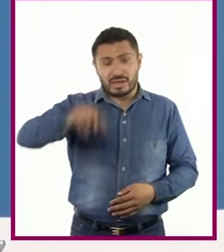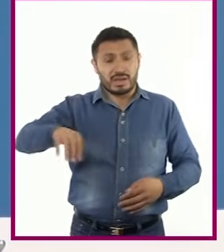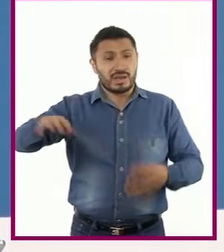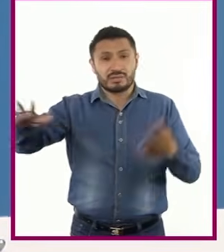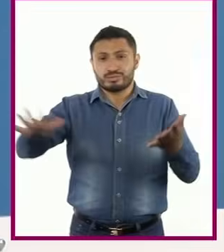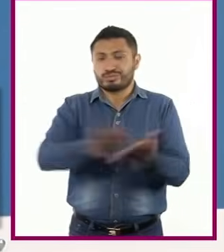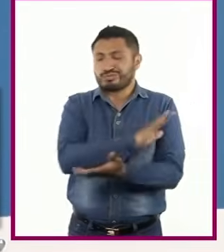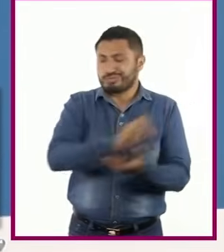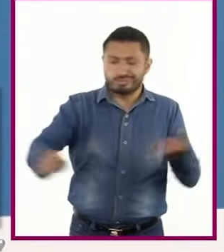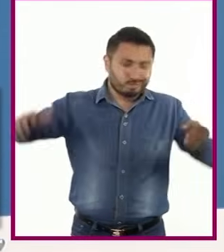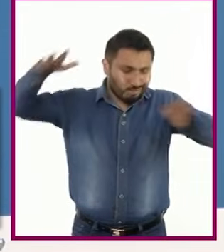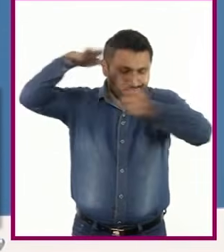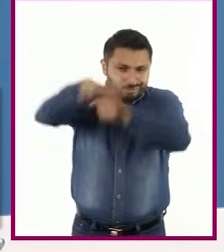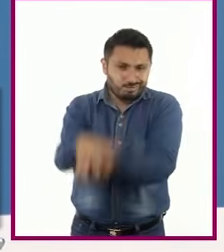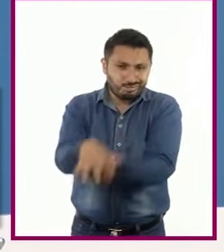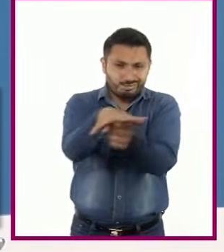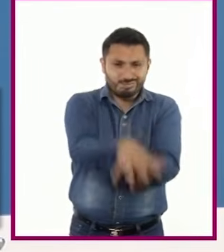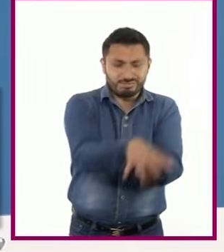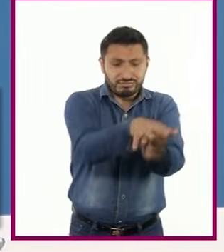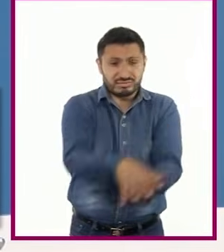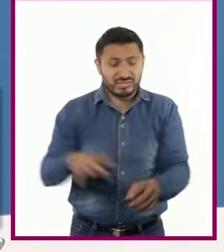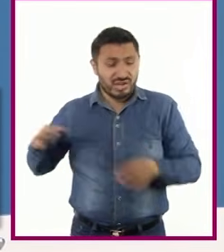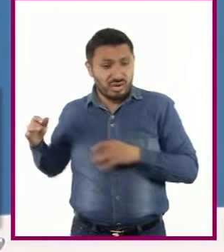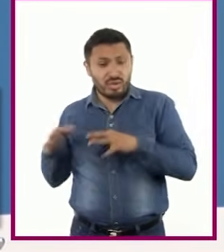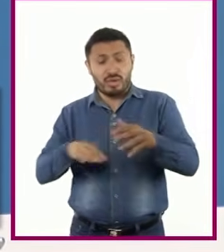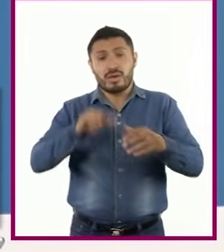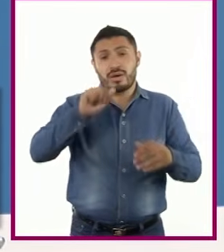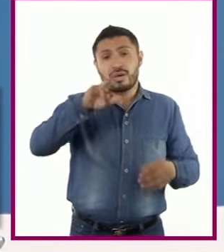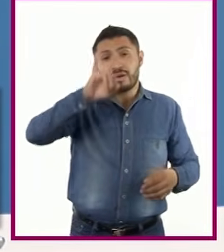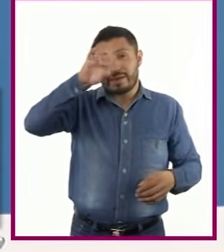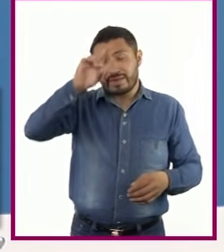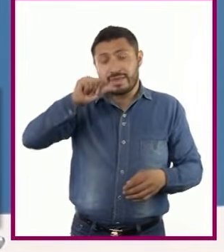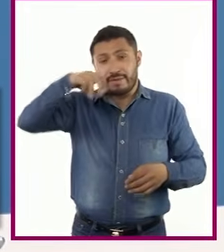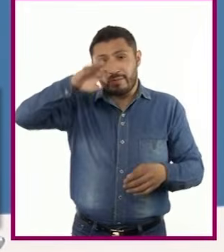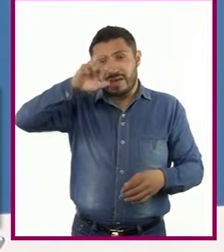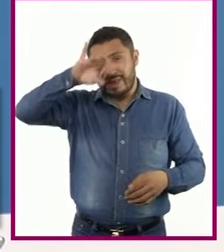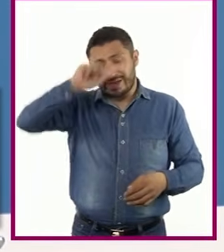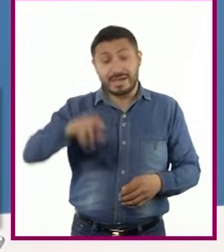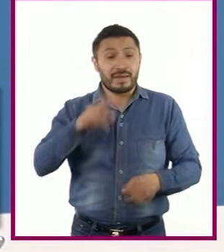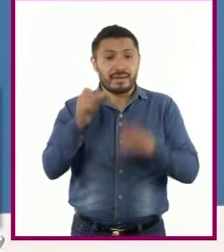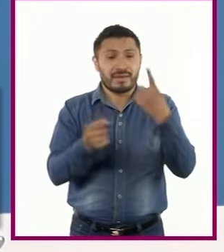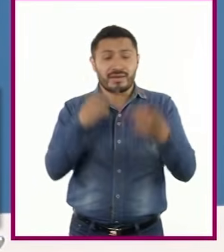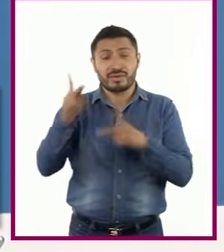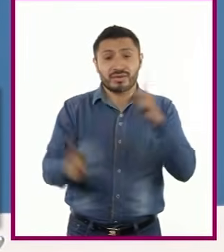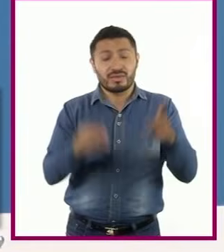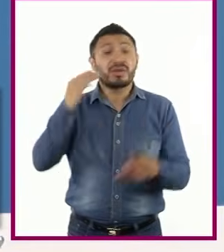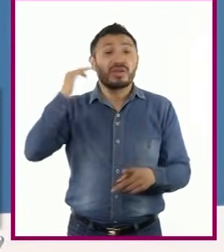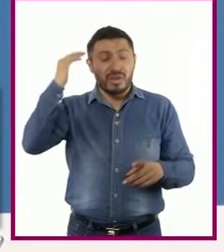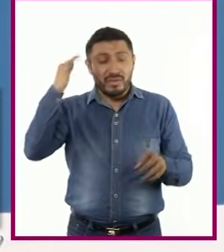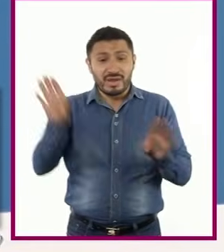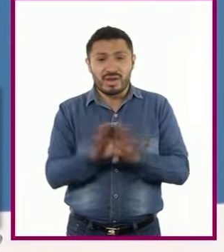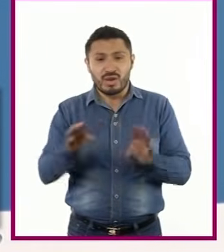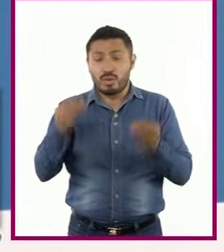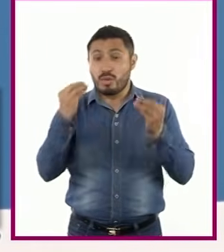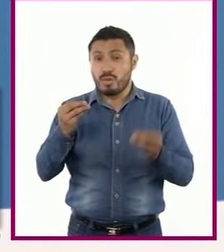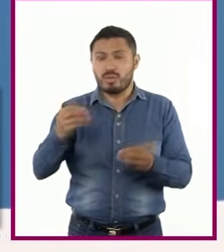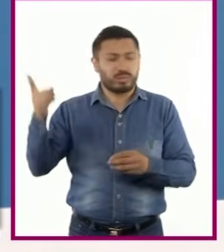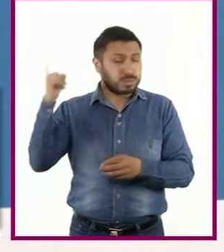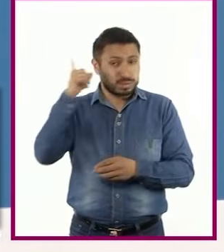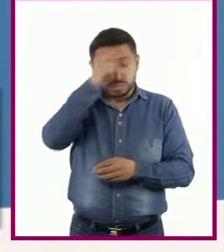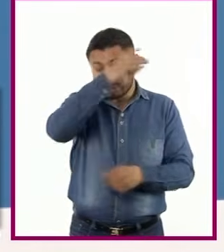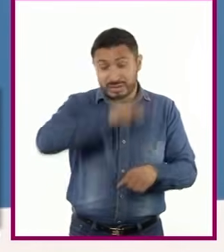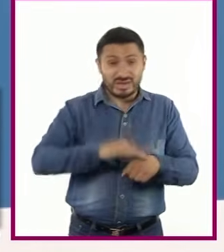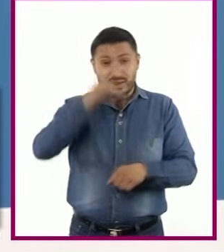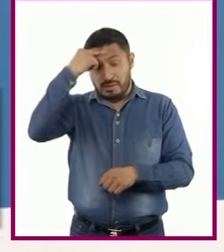totalmente sometido, la conquista de Aridamérica y de algunos pueblos mayas resultó mucho más